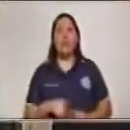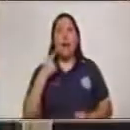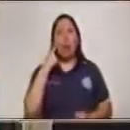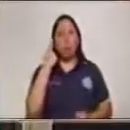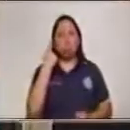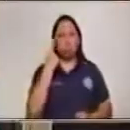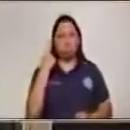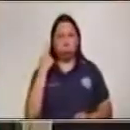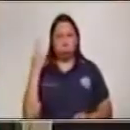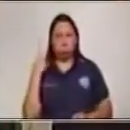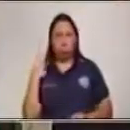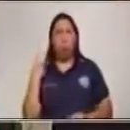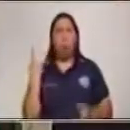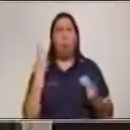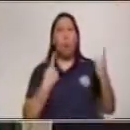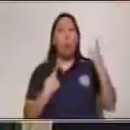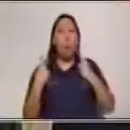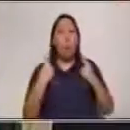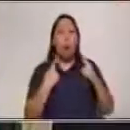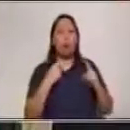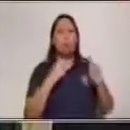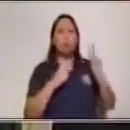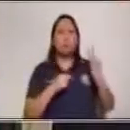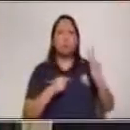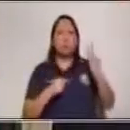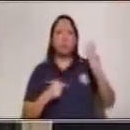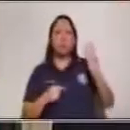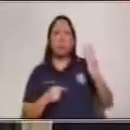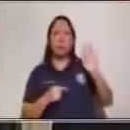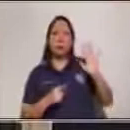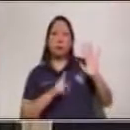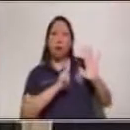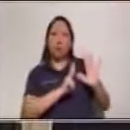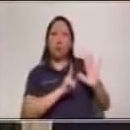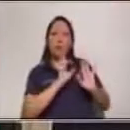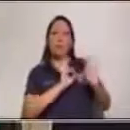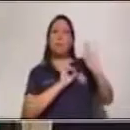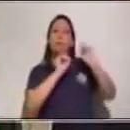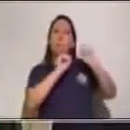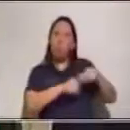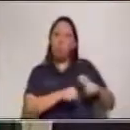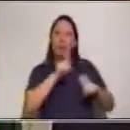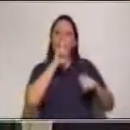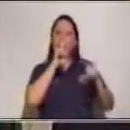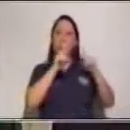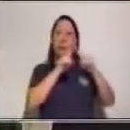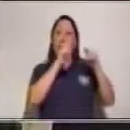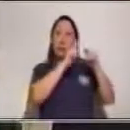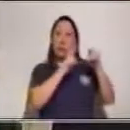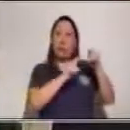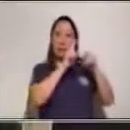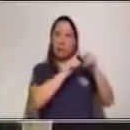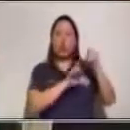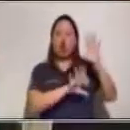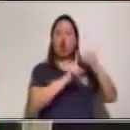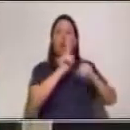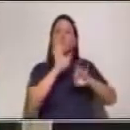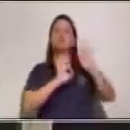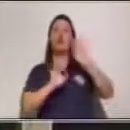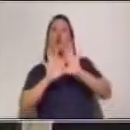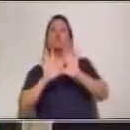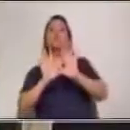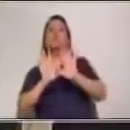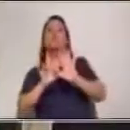Buscamos nuevamente cuál de estos factores primos puede dividir a los dos números que